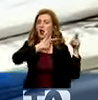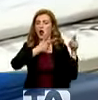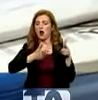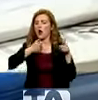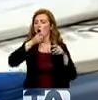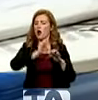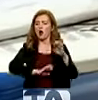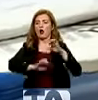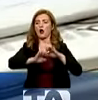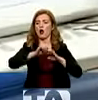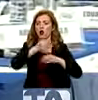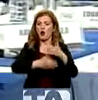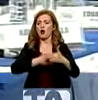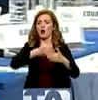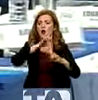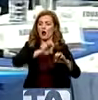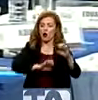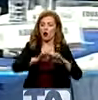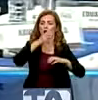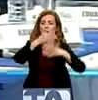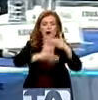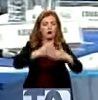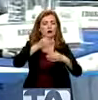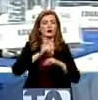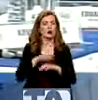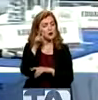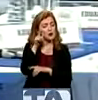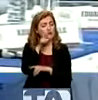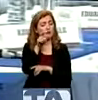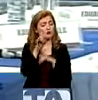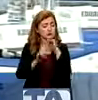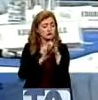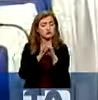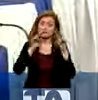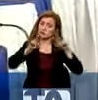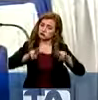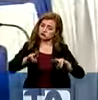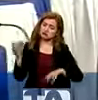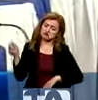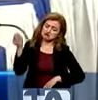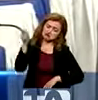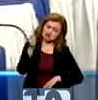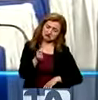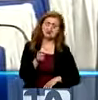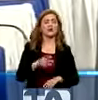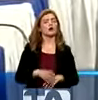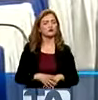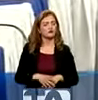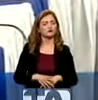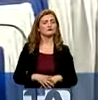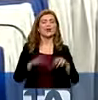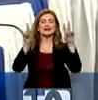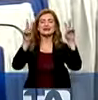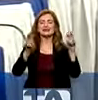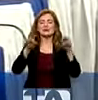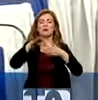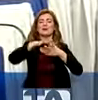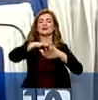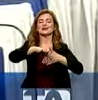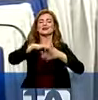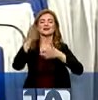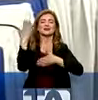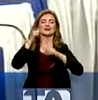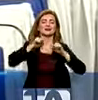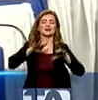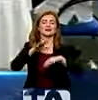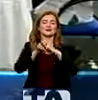de evaluación. Además, podrá existir una veeduría internacional. Es como se dan pasos para concluir un tema que quedó pendiente en